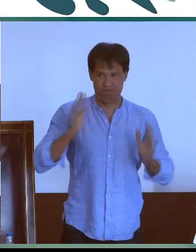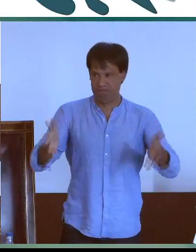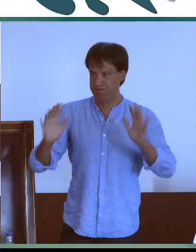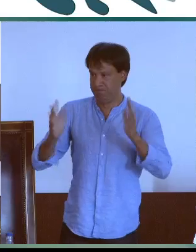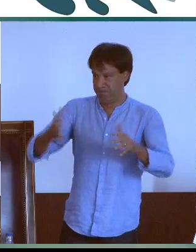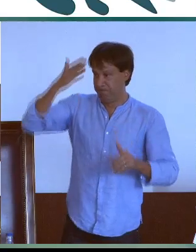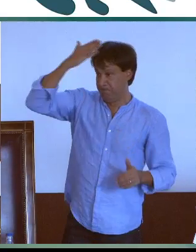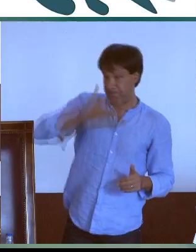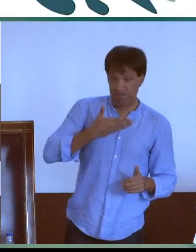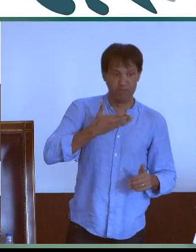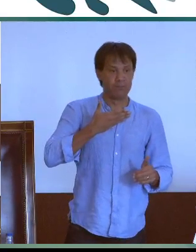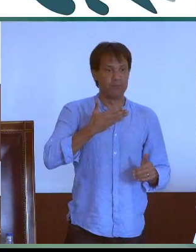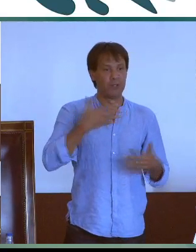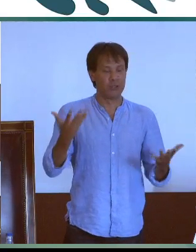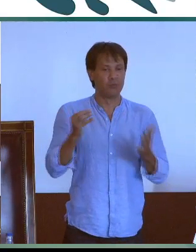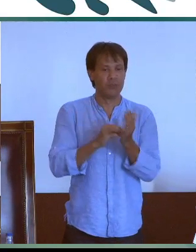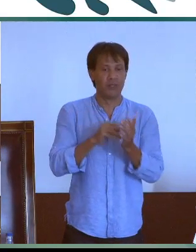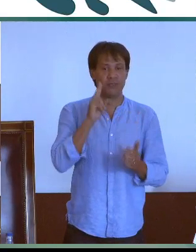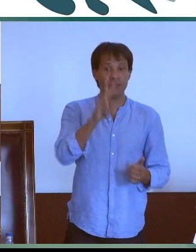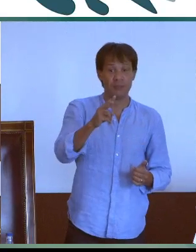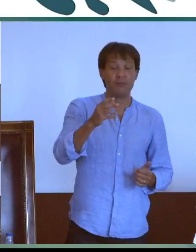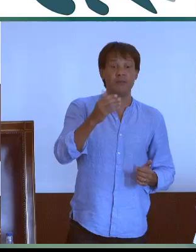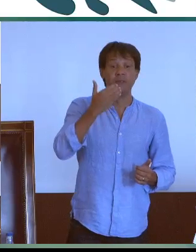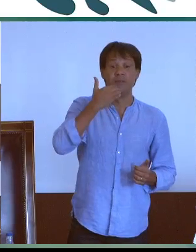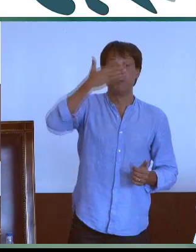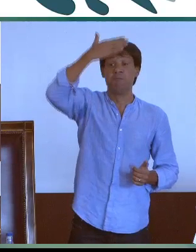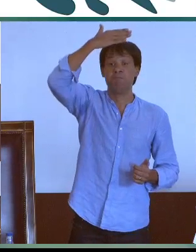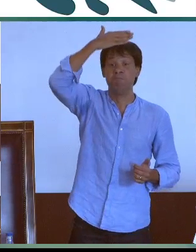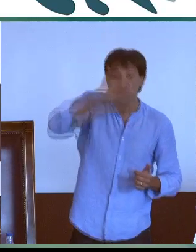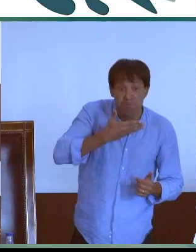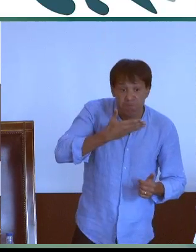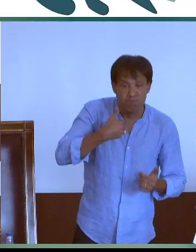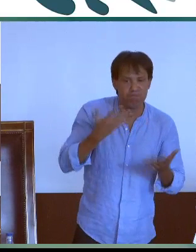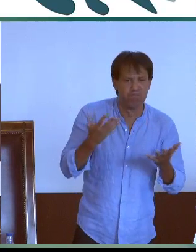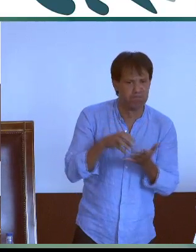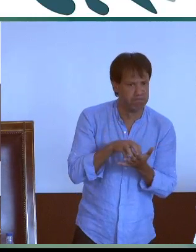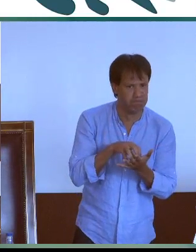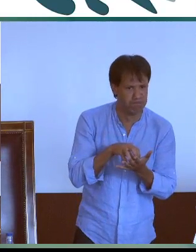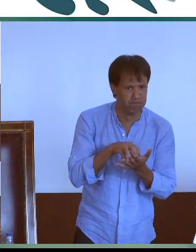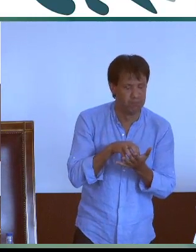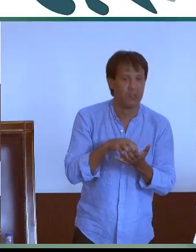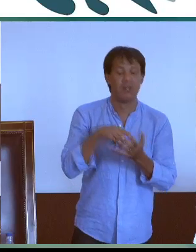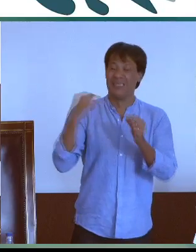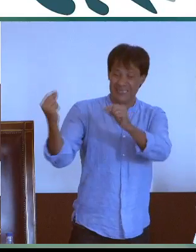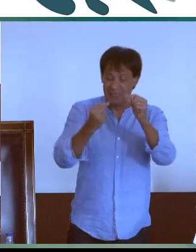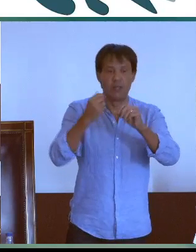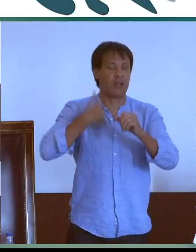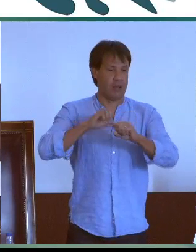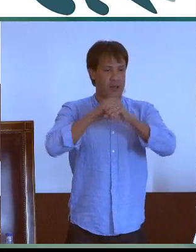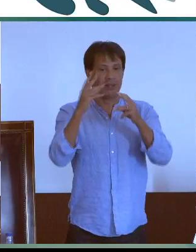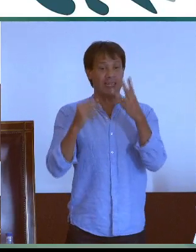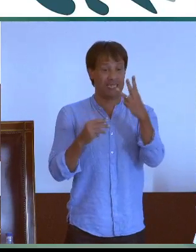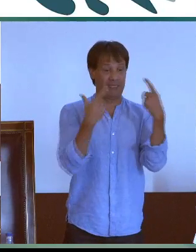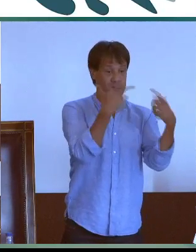conclusiones que llegamos era por la poca expresividad que tenía la persona al signar el signo. Generaba esa